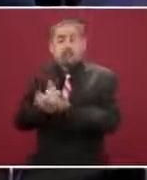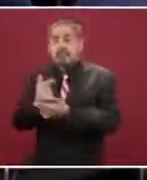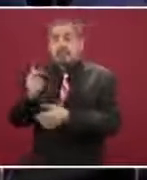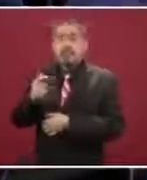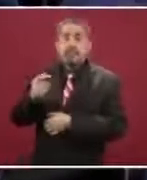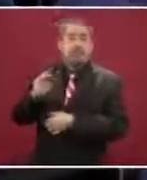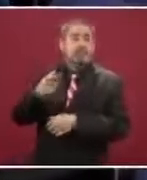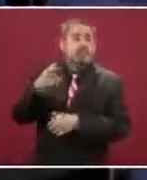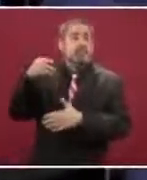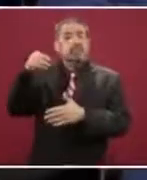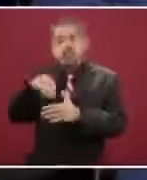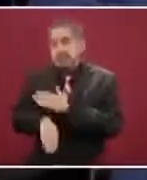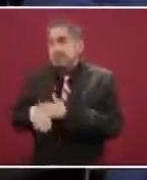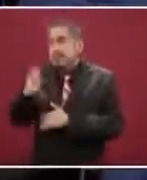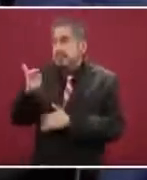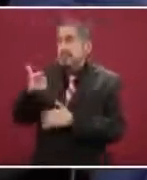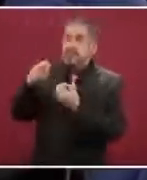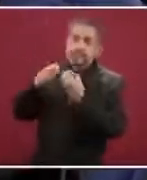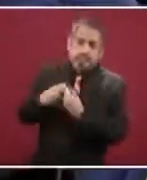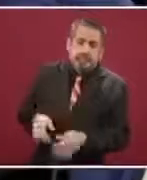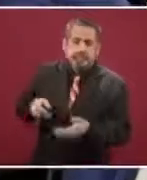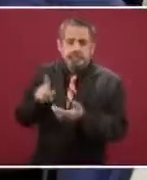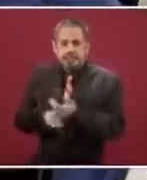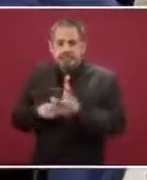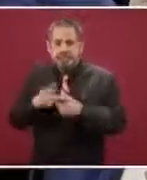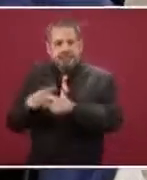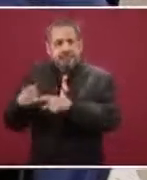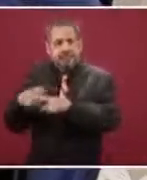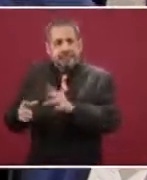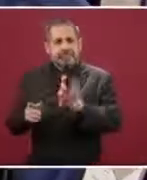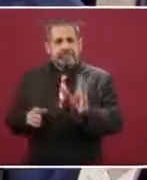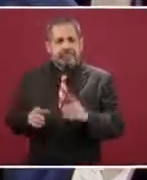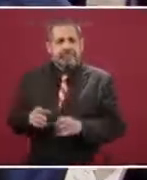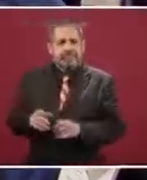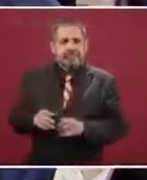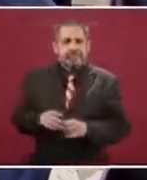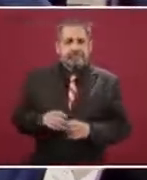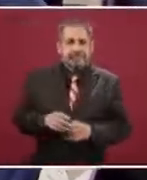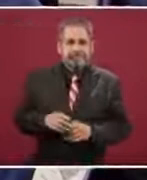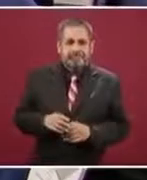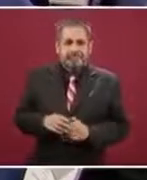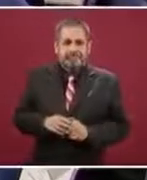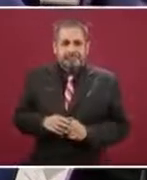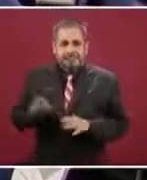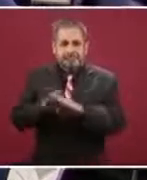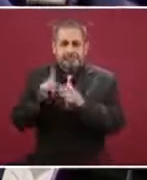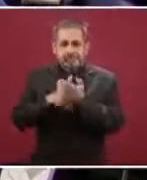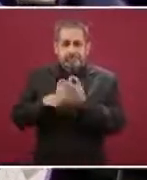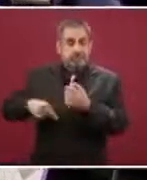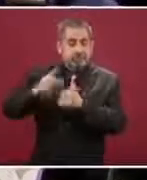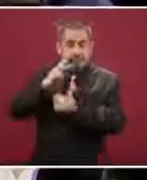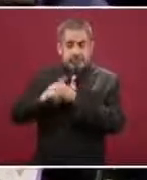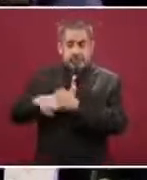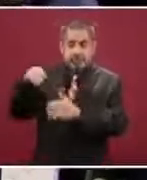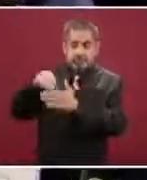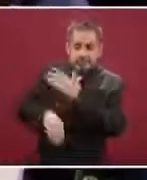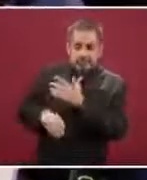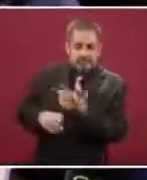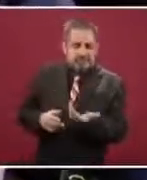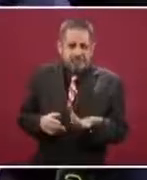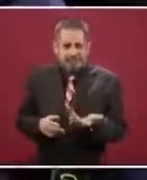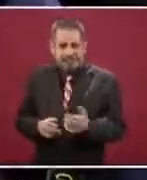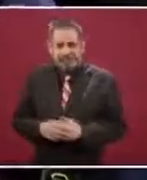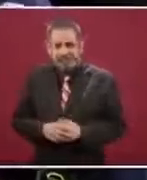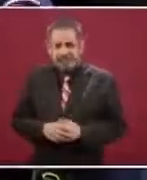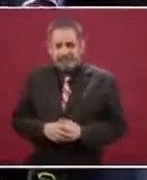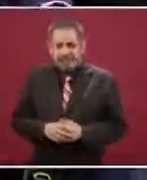devaluar la moneda y iba a quebrar el país y todo. Se